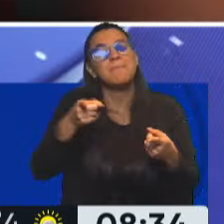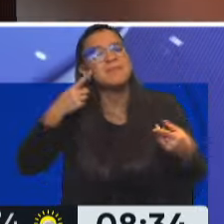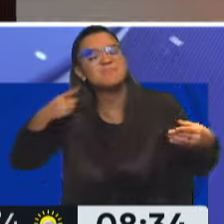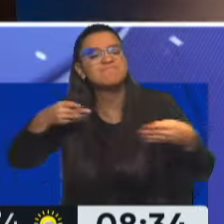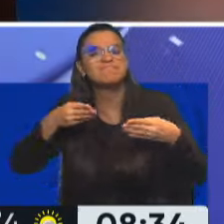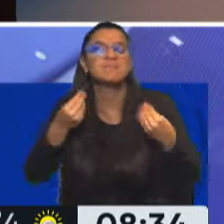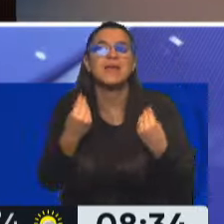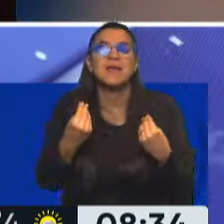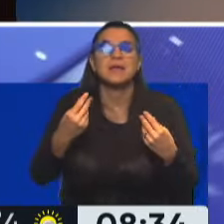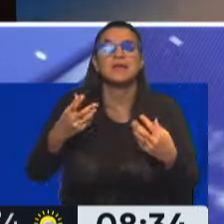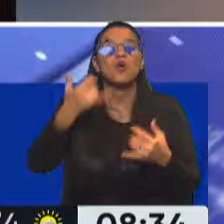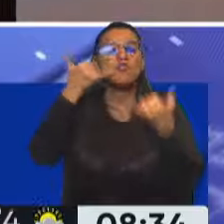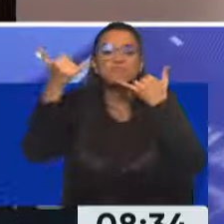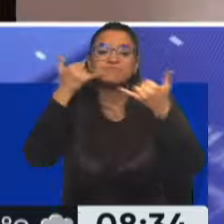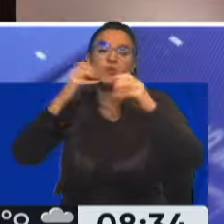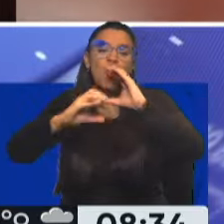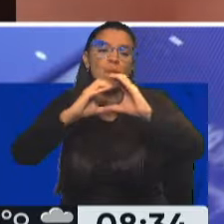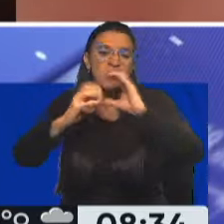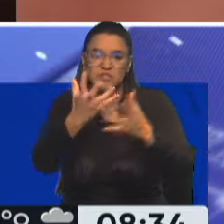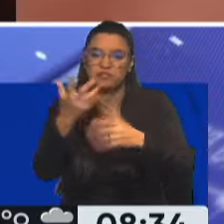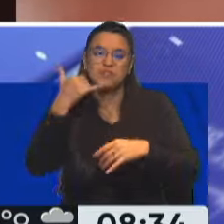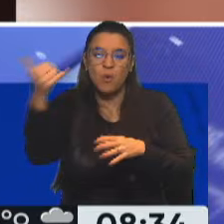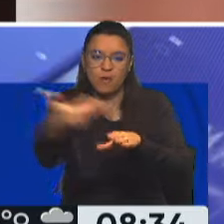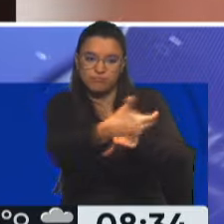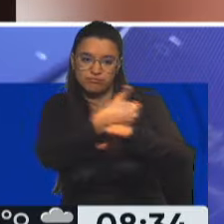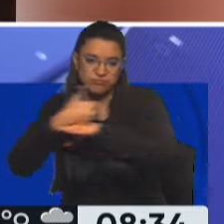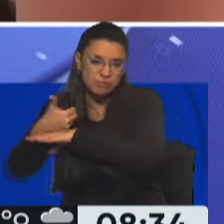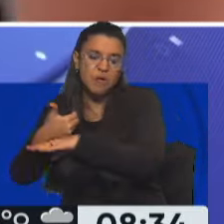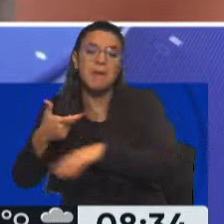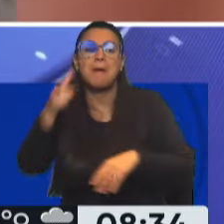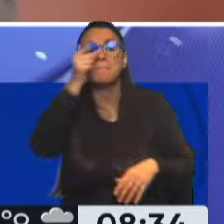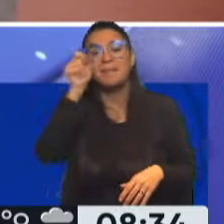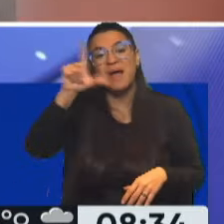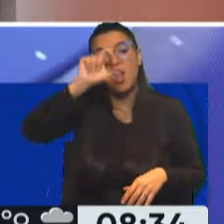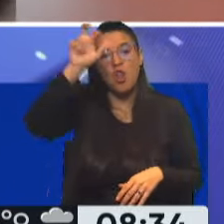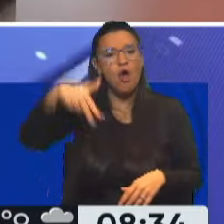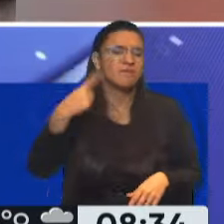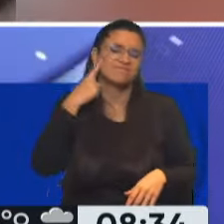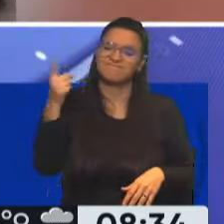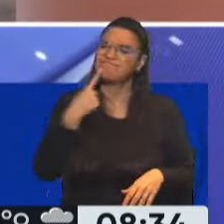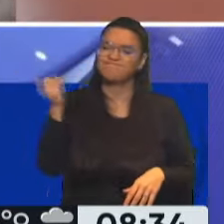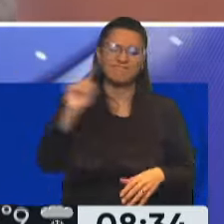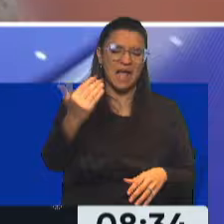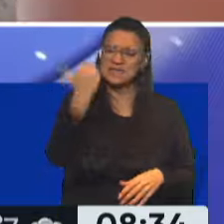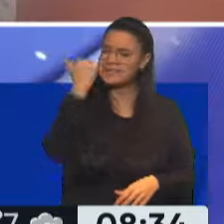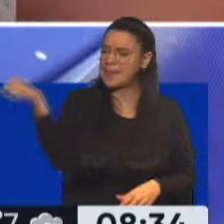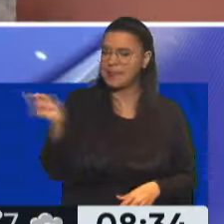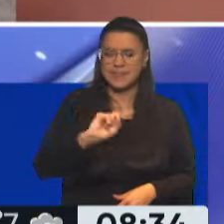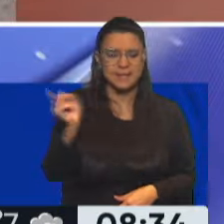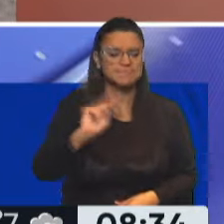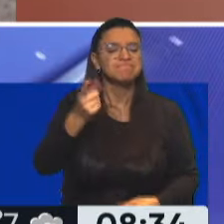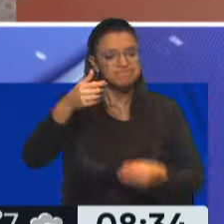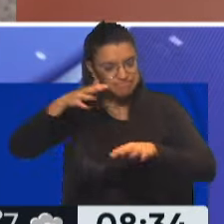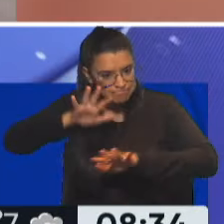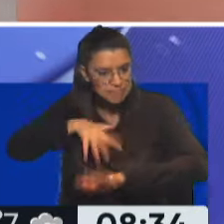las comunicaciones de los celulares que fueron secuestrados los papás de loan descreen de la versión del accidente encabezaron una